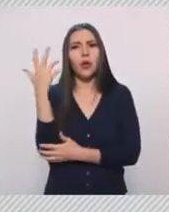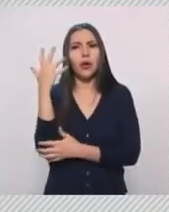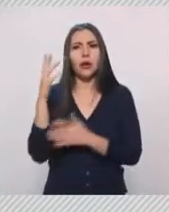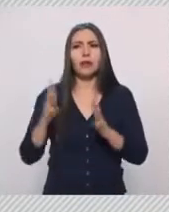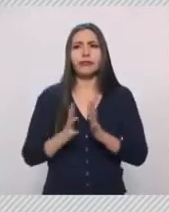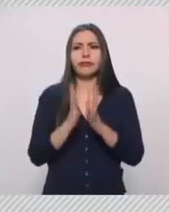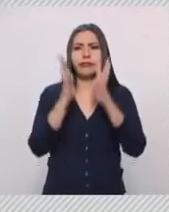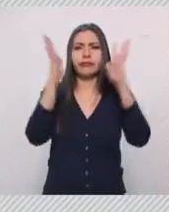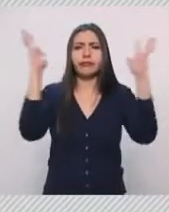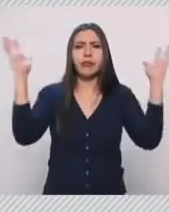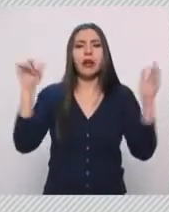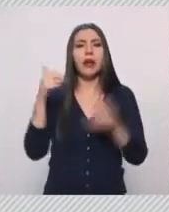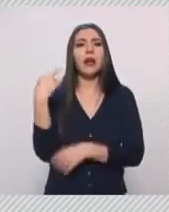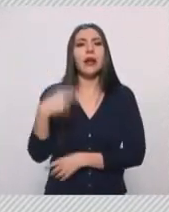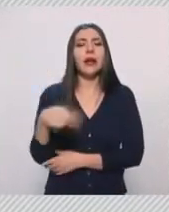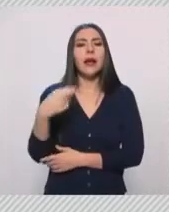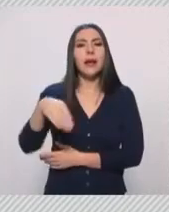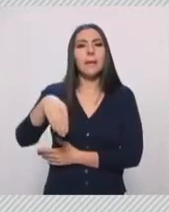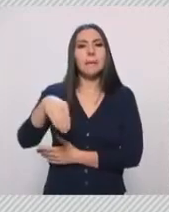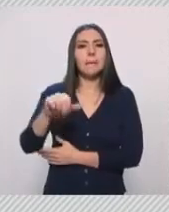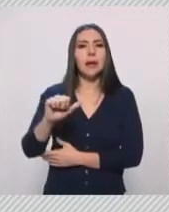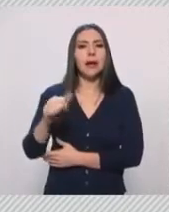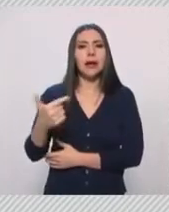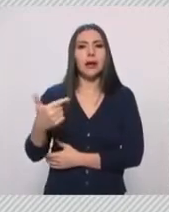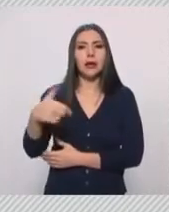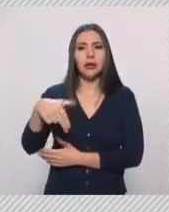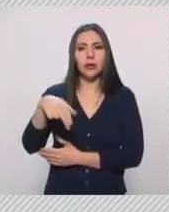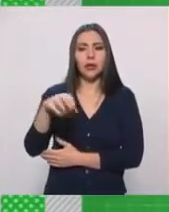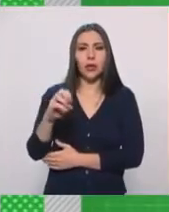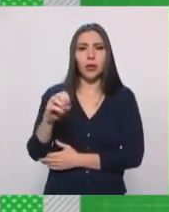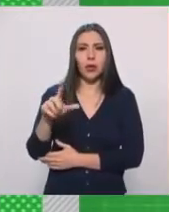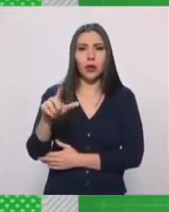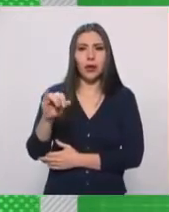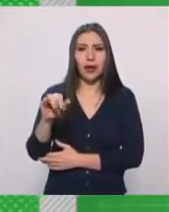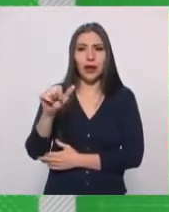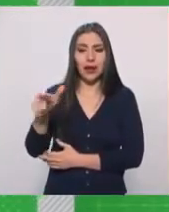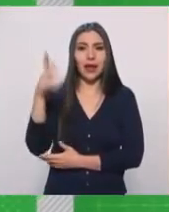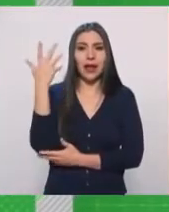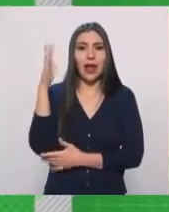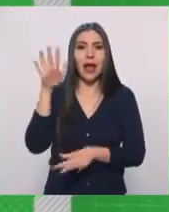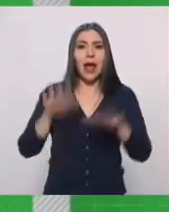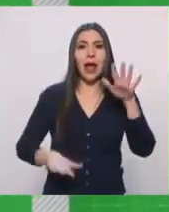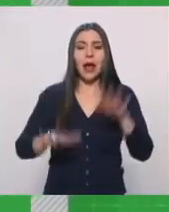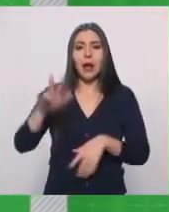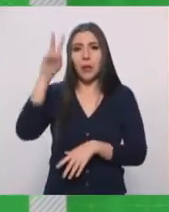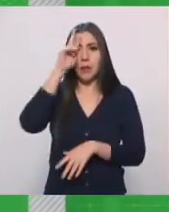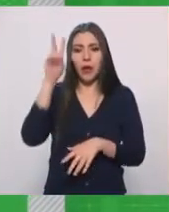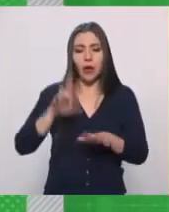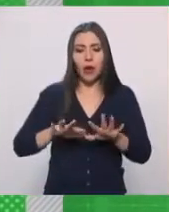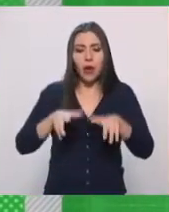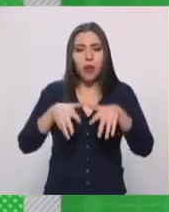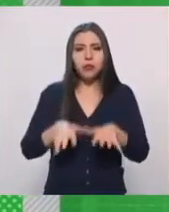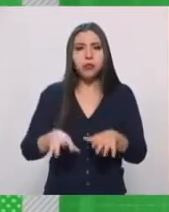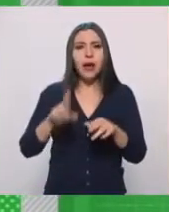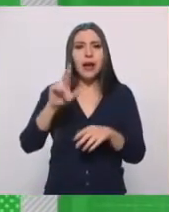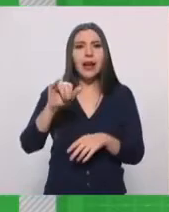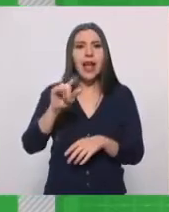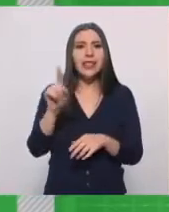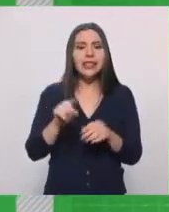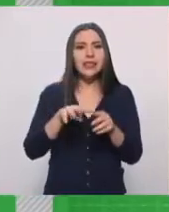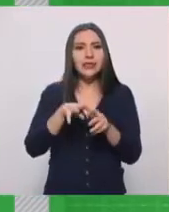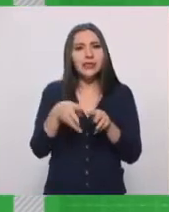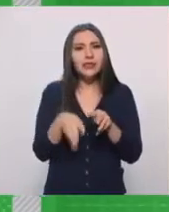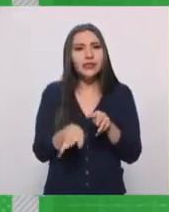inmenso con unas hojas enormes que daña muchísimo a las construcciones. Otro sería, exactamente, por sus raíces. Otro sería